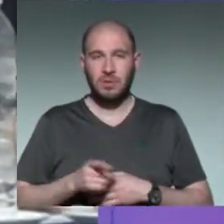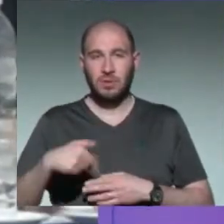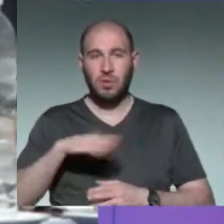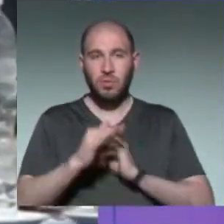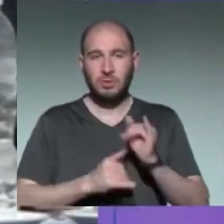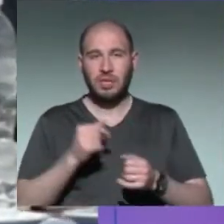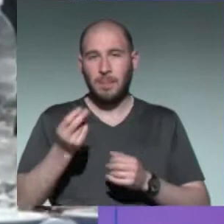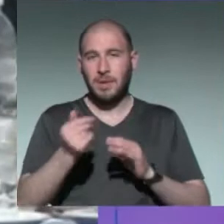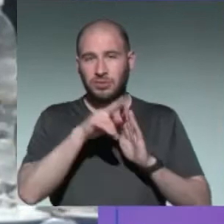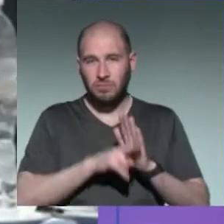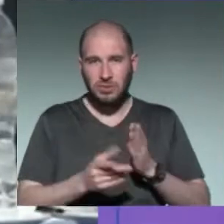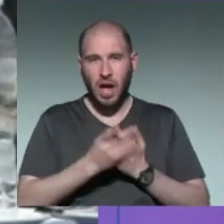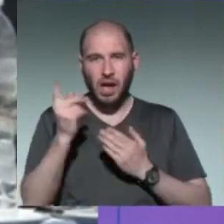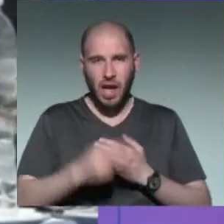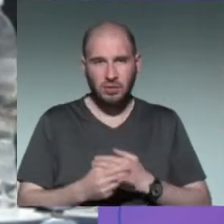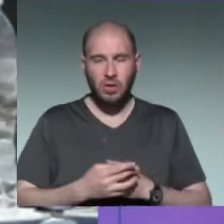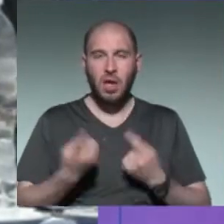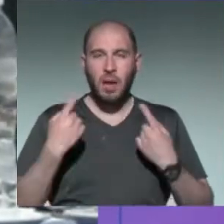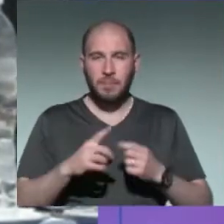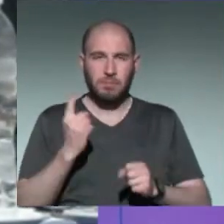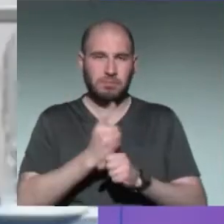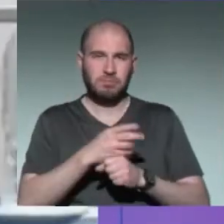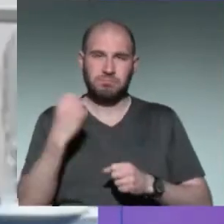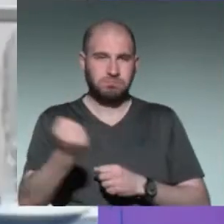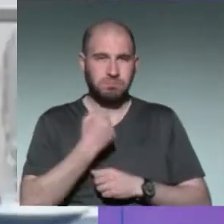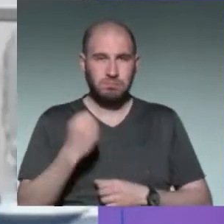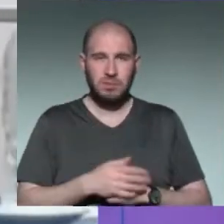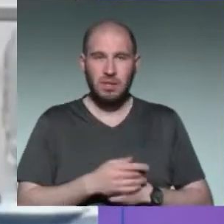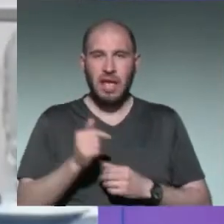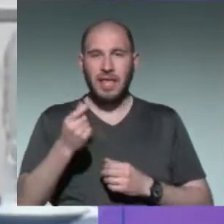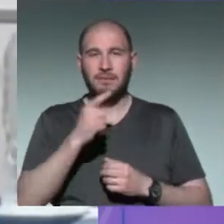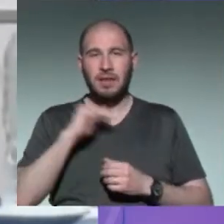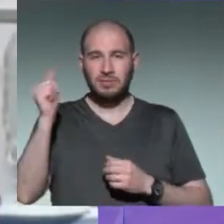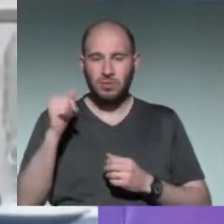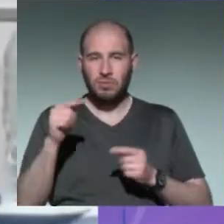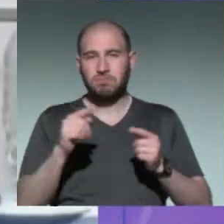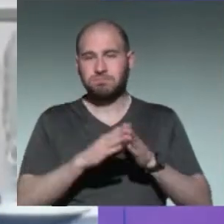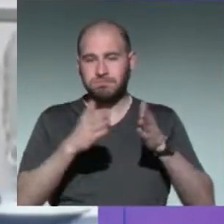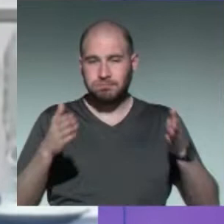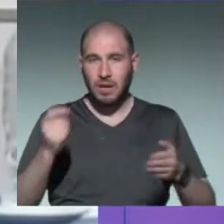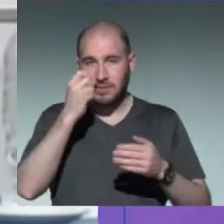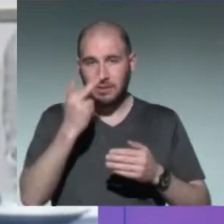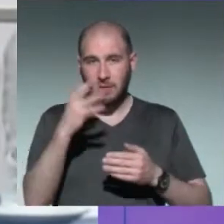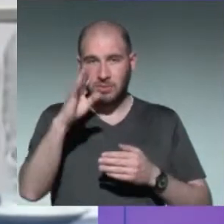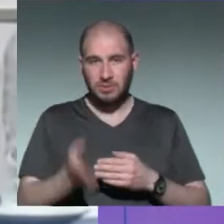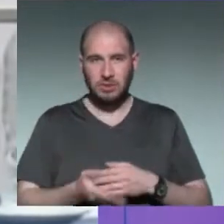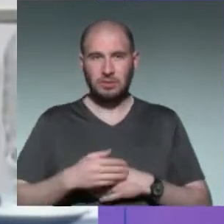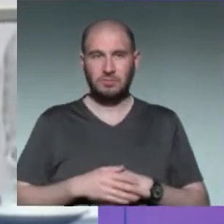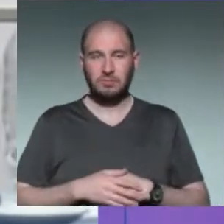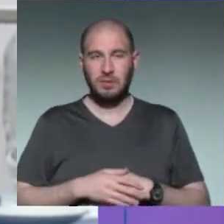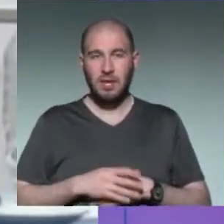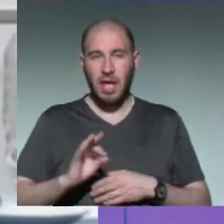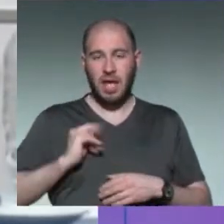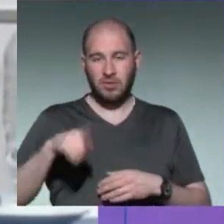que este es un presupuesto austero, pero con prioridades claras. Proyectamos una inflación punta a punta de 23% en el